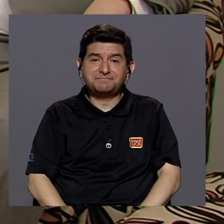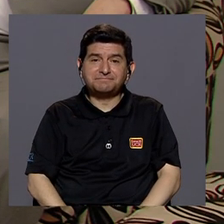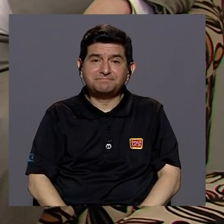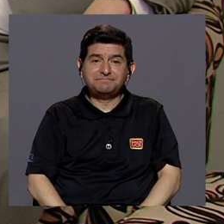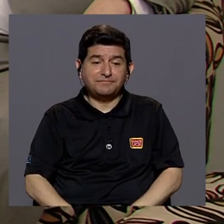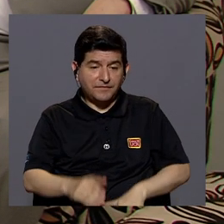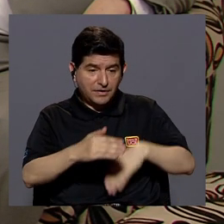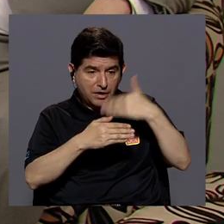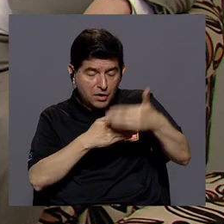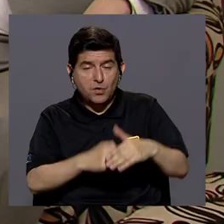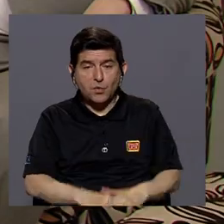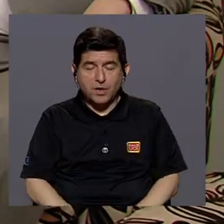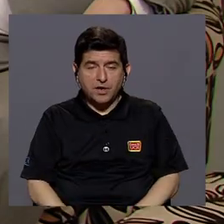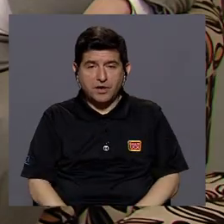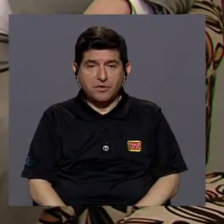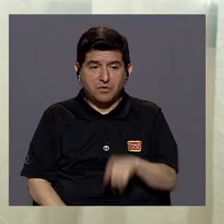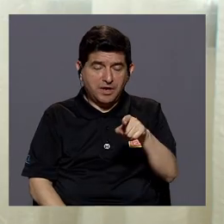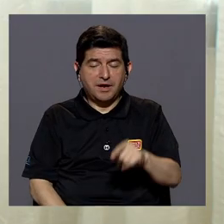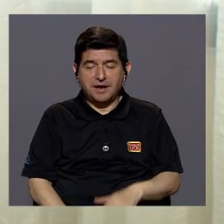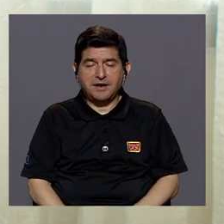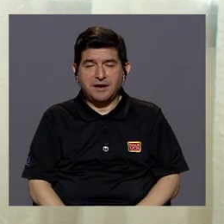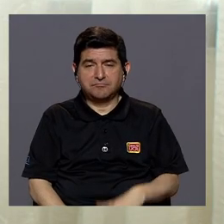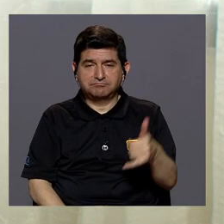Después me llamó Fabuel.